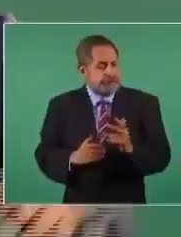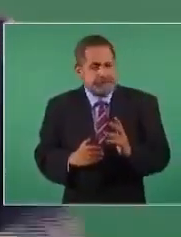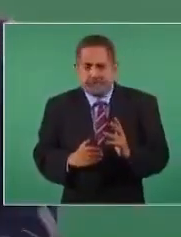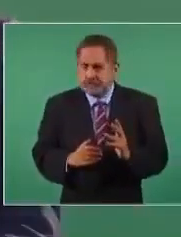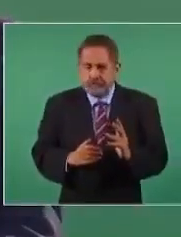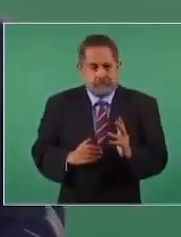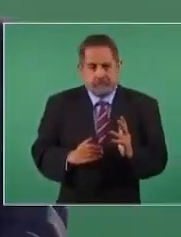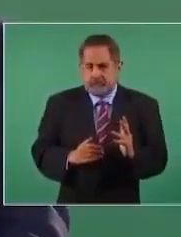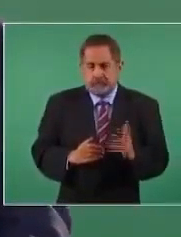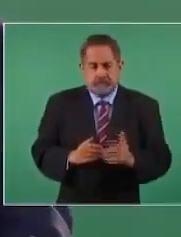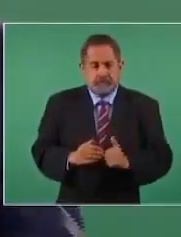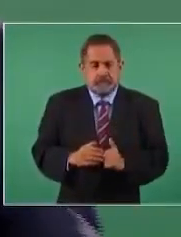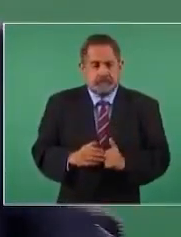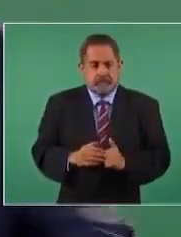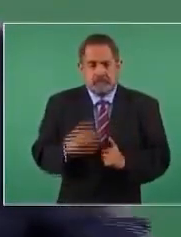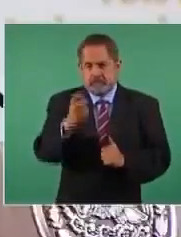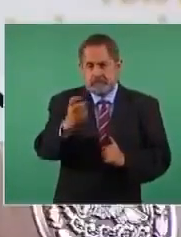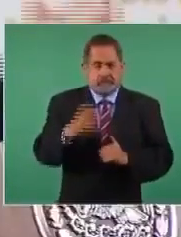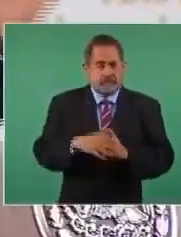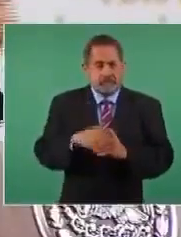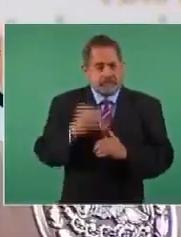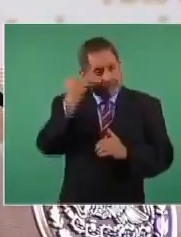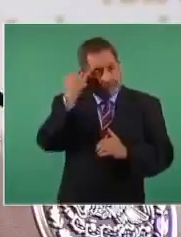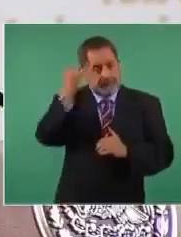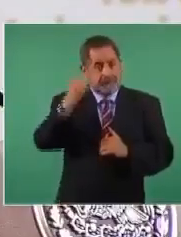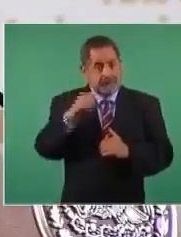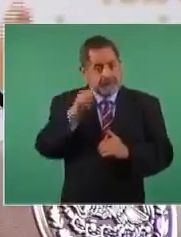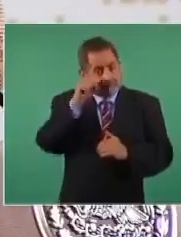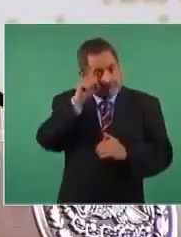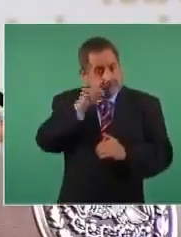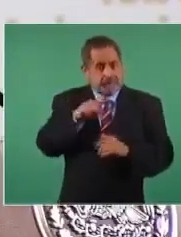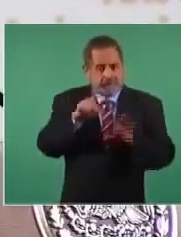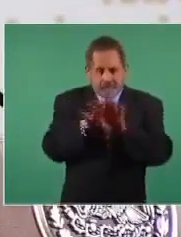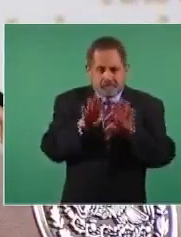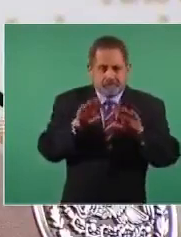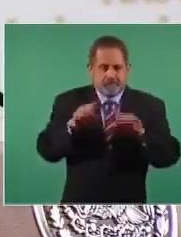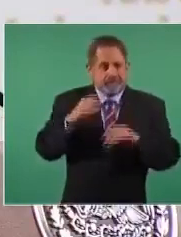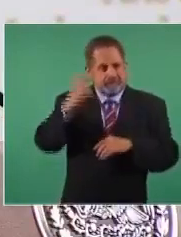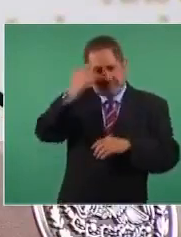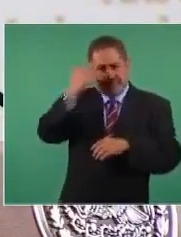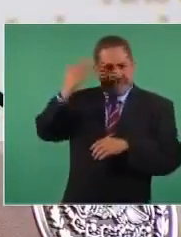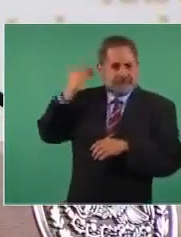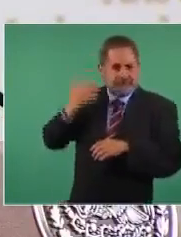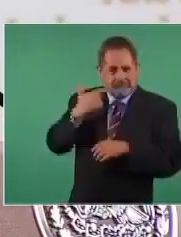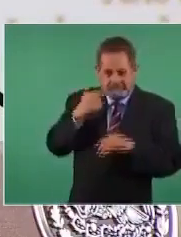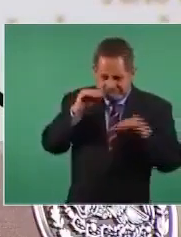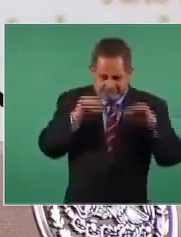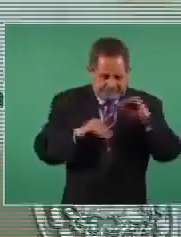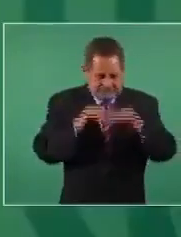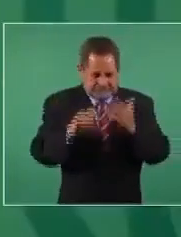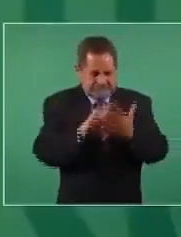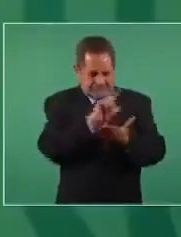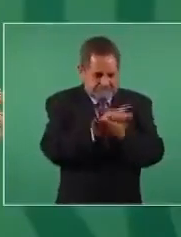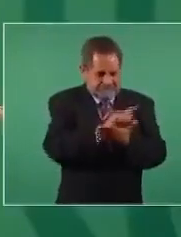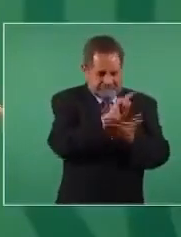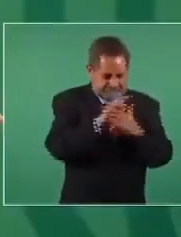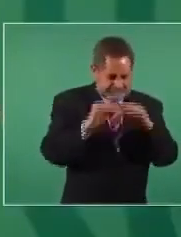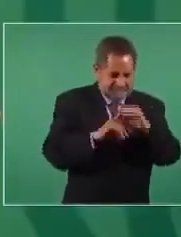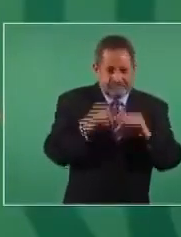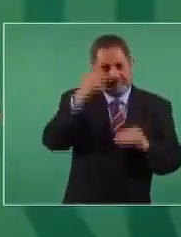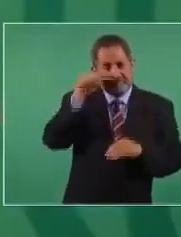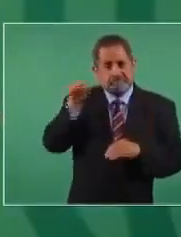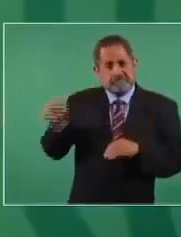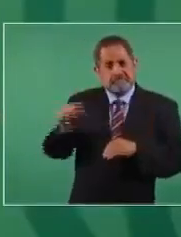terminación de las relaciones de trabajo sin responsabilidad para el patrón utilicé la ley por la cultura de la